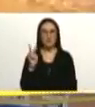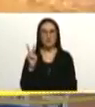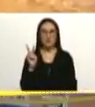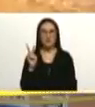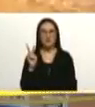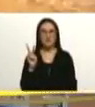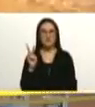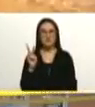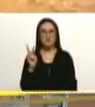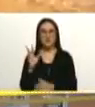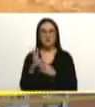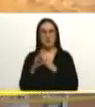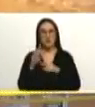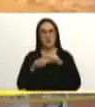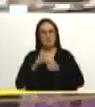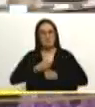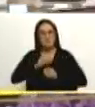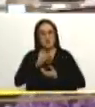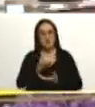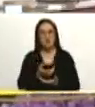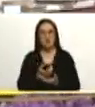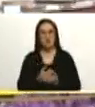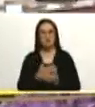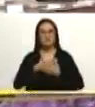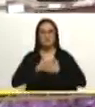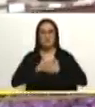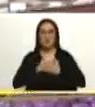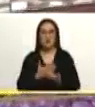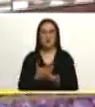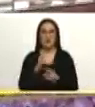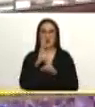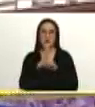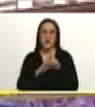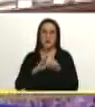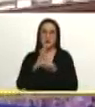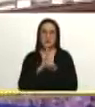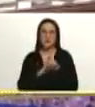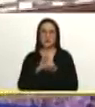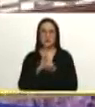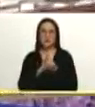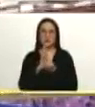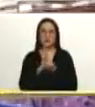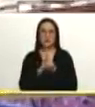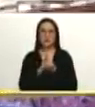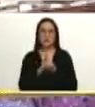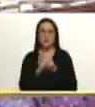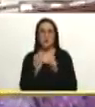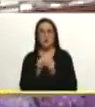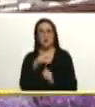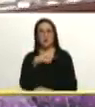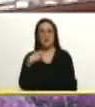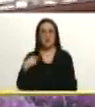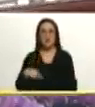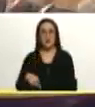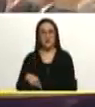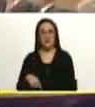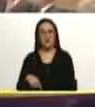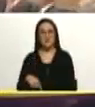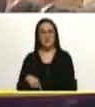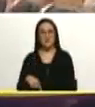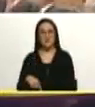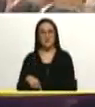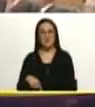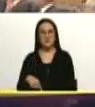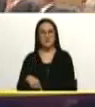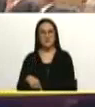todas las expresiones de solidaridad y cariño con la China milenaria,